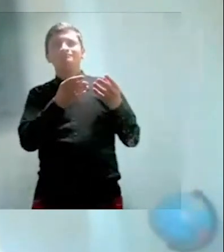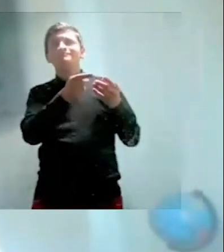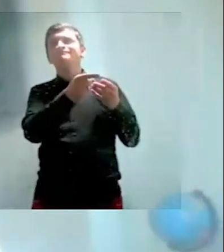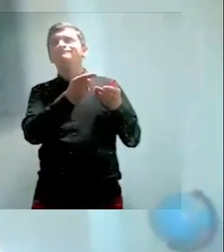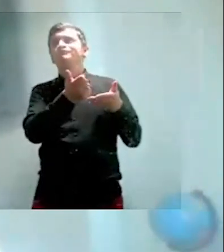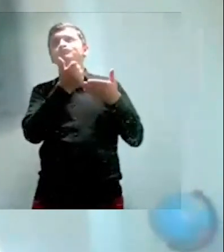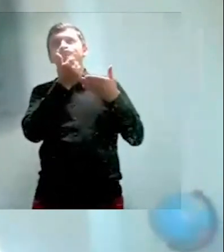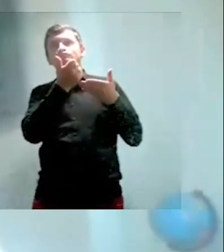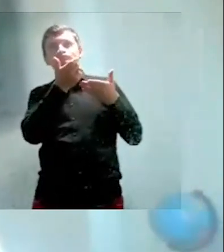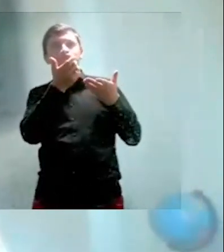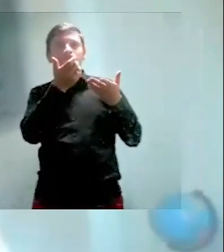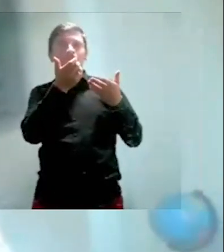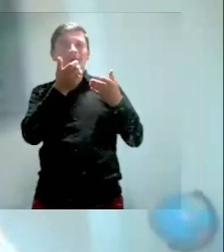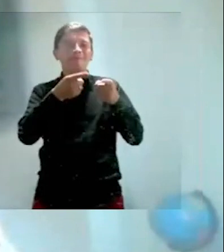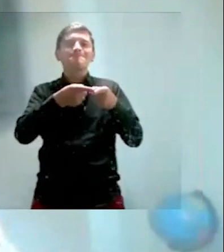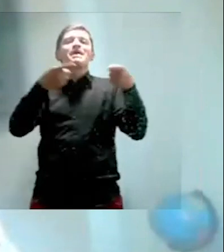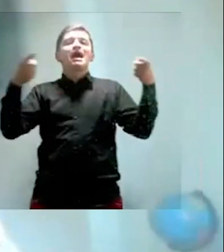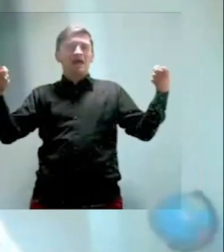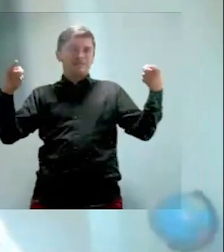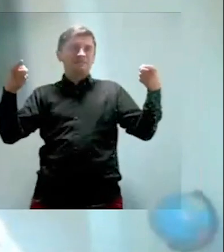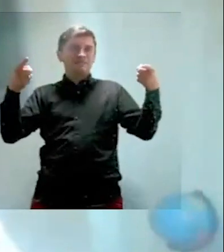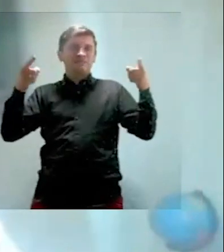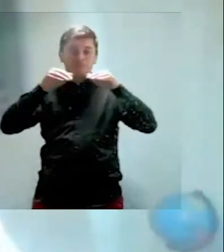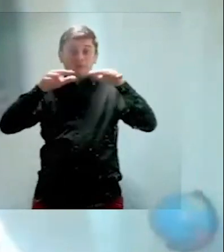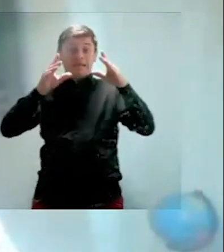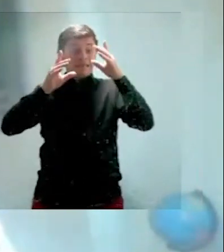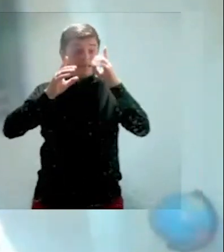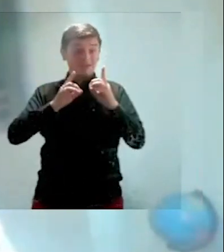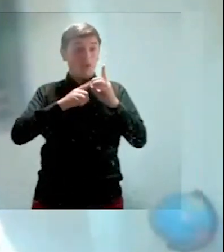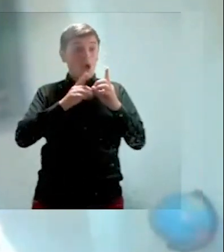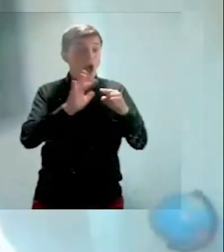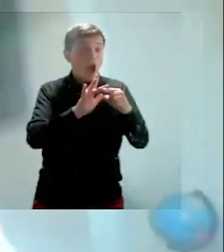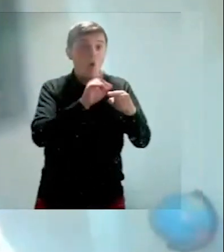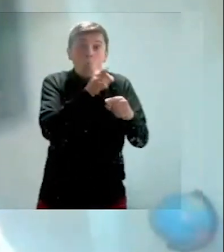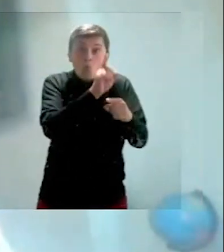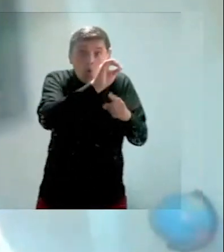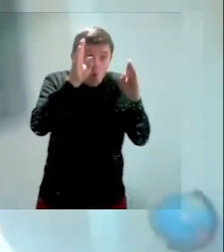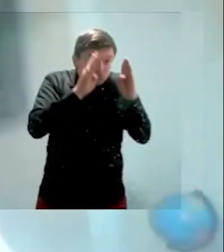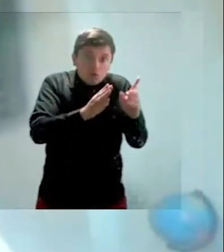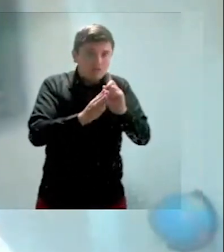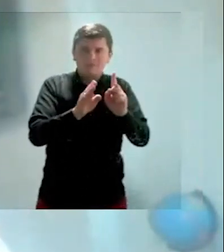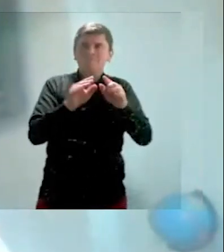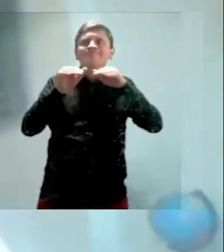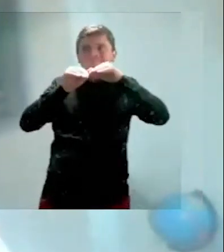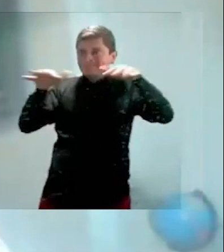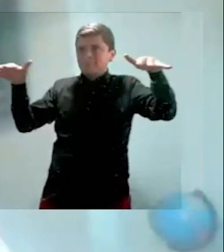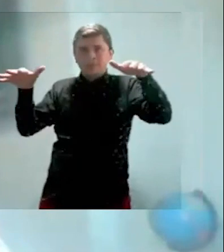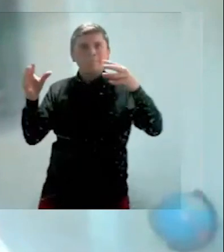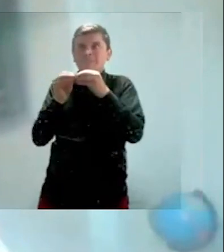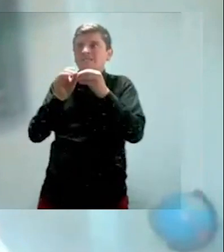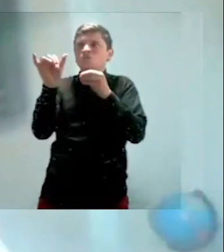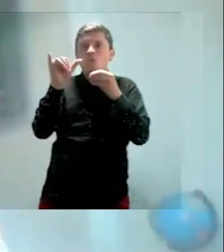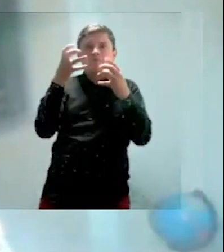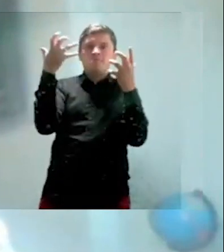autoridades legislativas y ejecutivas en la problemática suscitada en casos específicos.